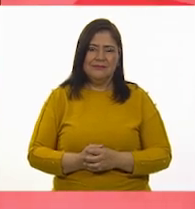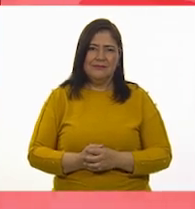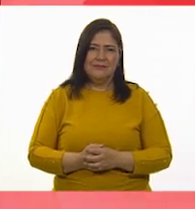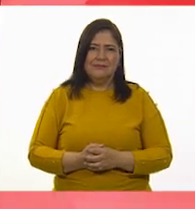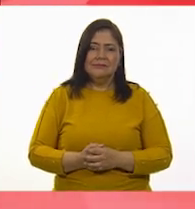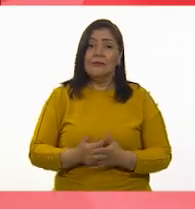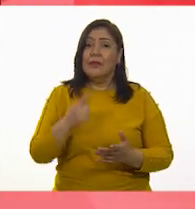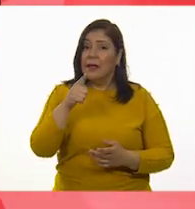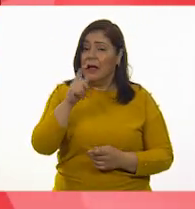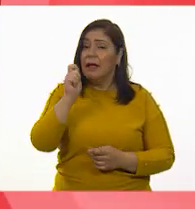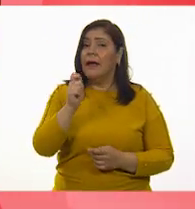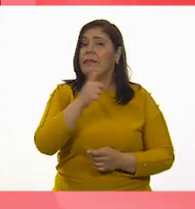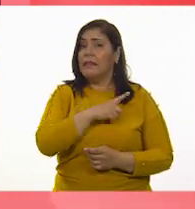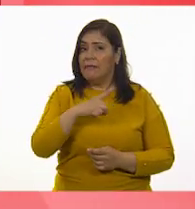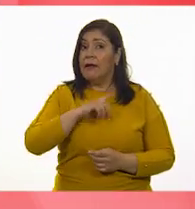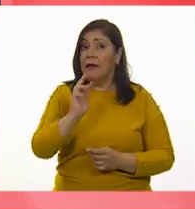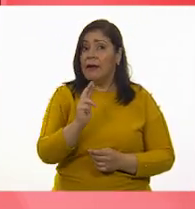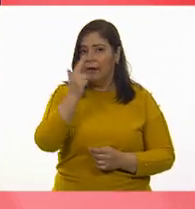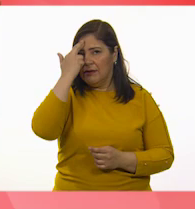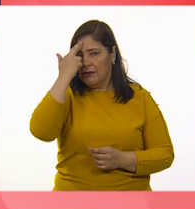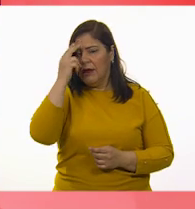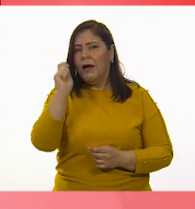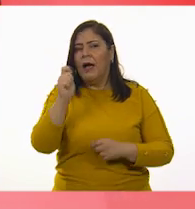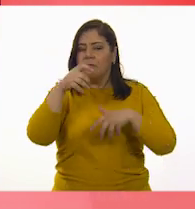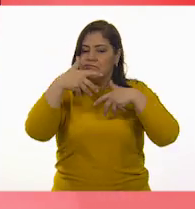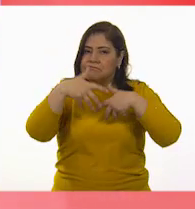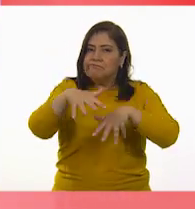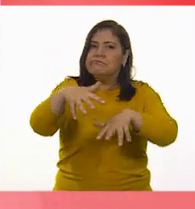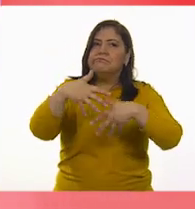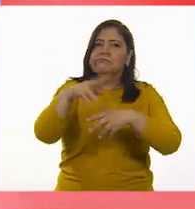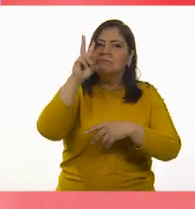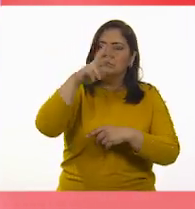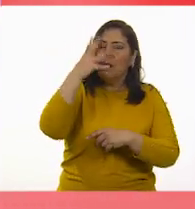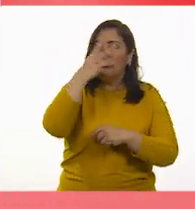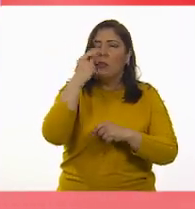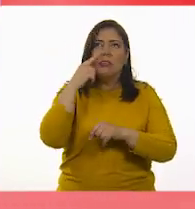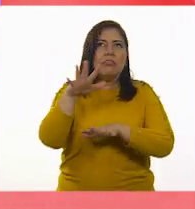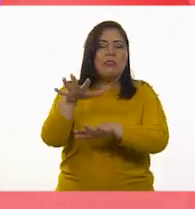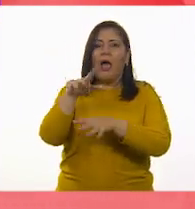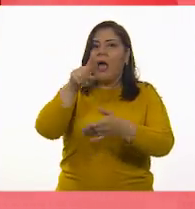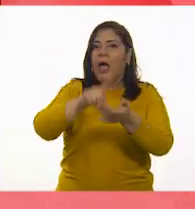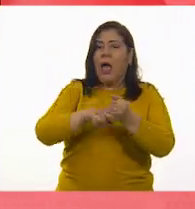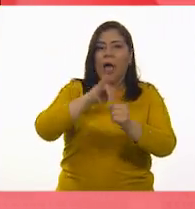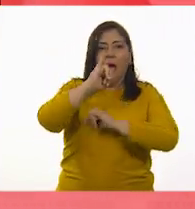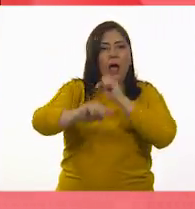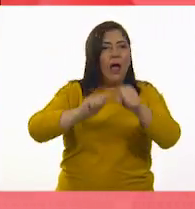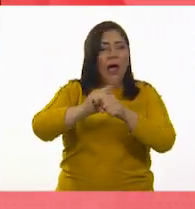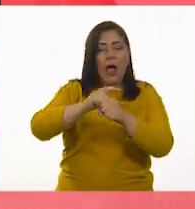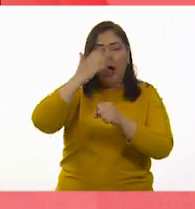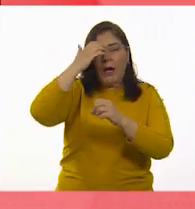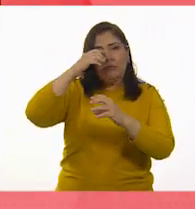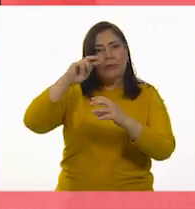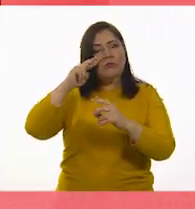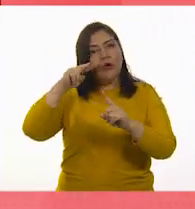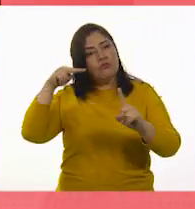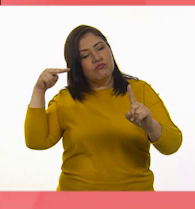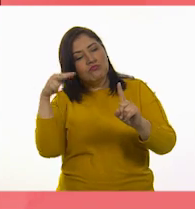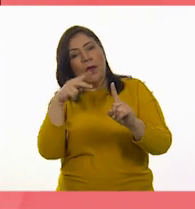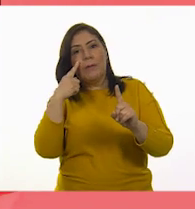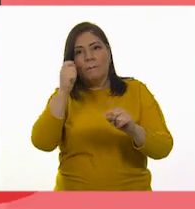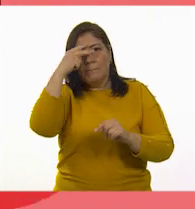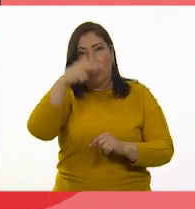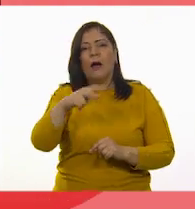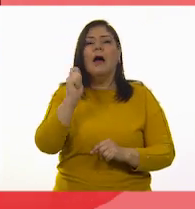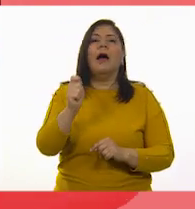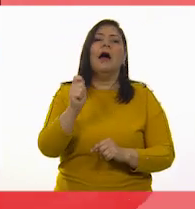No olvidemos que aunque este desfile sea novedoso, colorido y conocido internacionalmente, la verdadera esencia del Día de